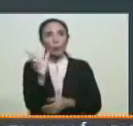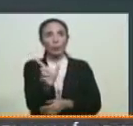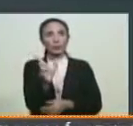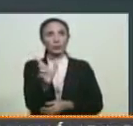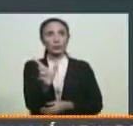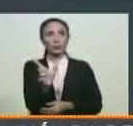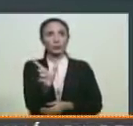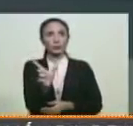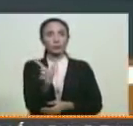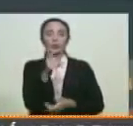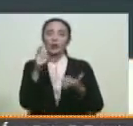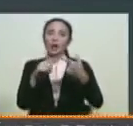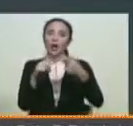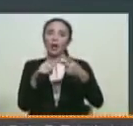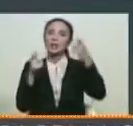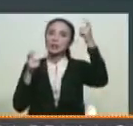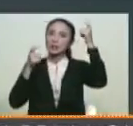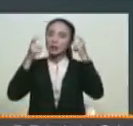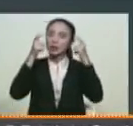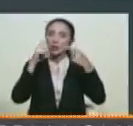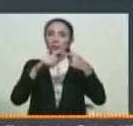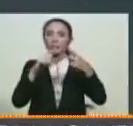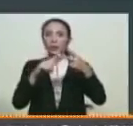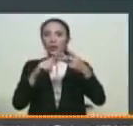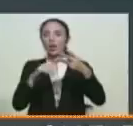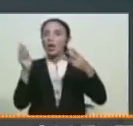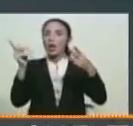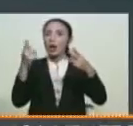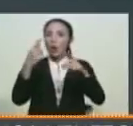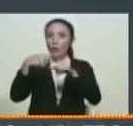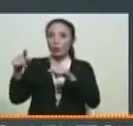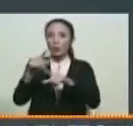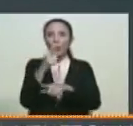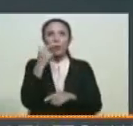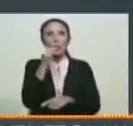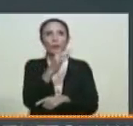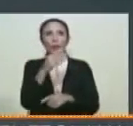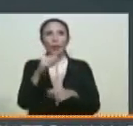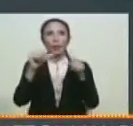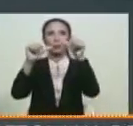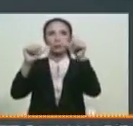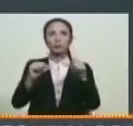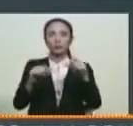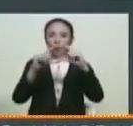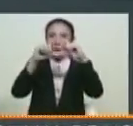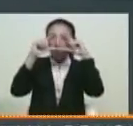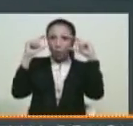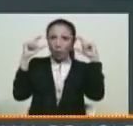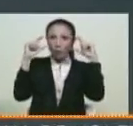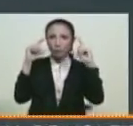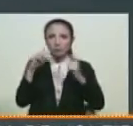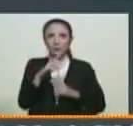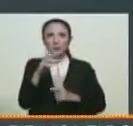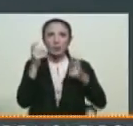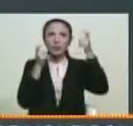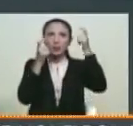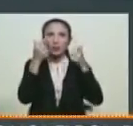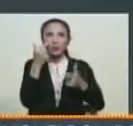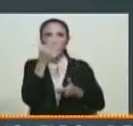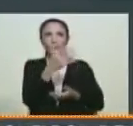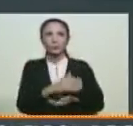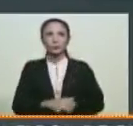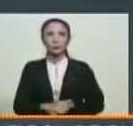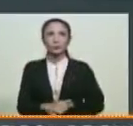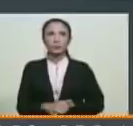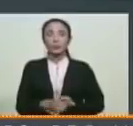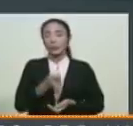del comandante Hugo Chávez, el partido que tiene los ojitos. Esos ojitos jalan, compadre. Miren qué bonito es este